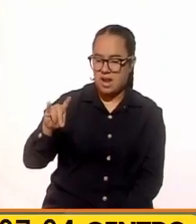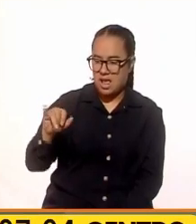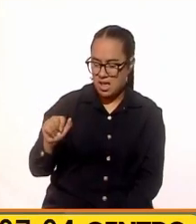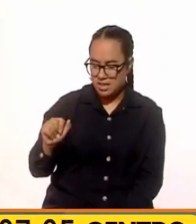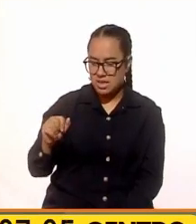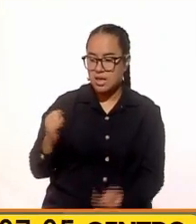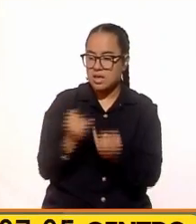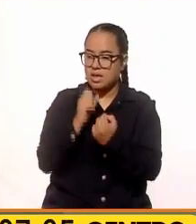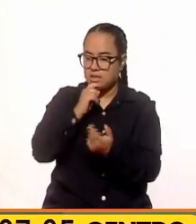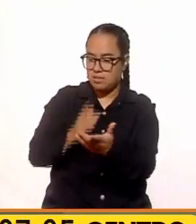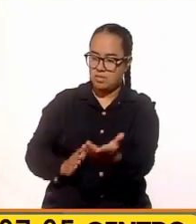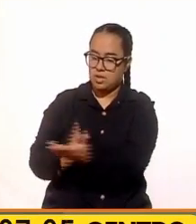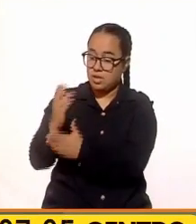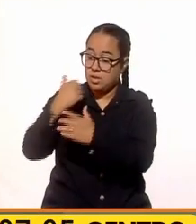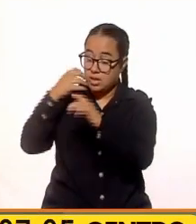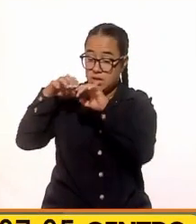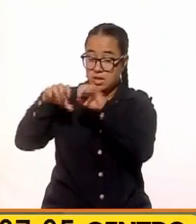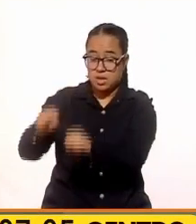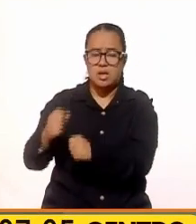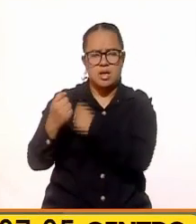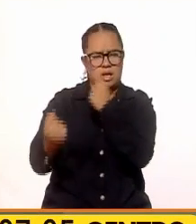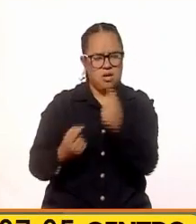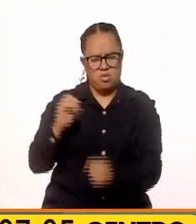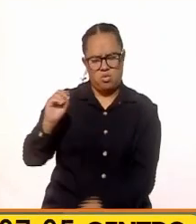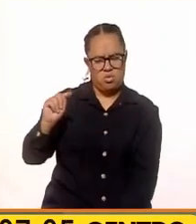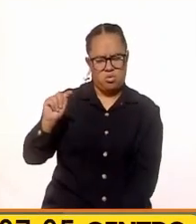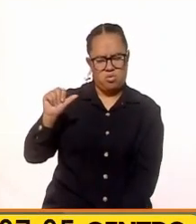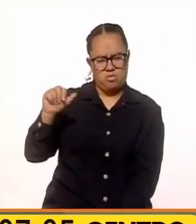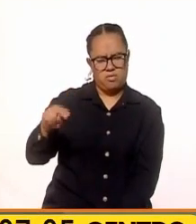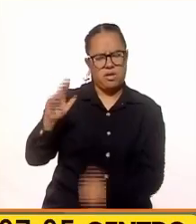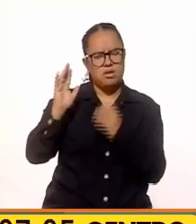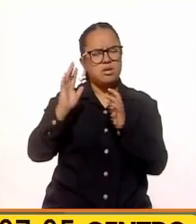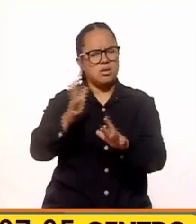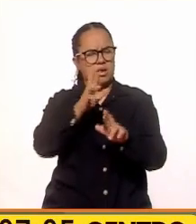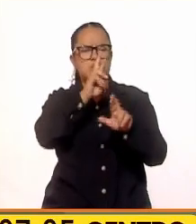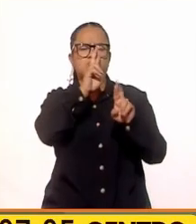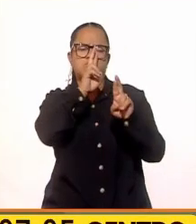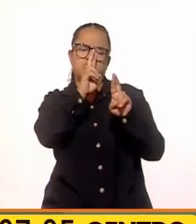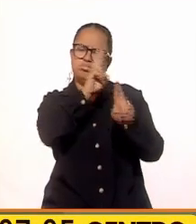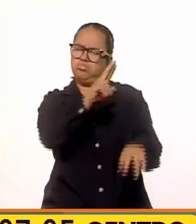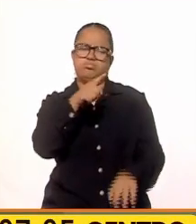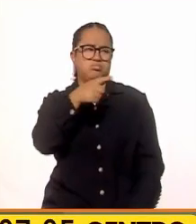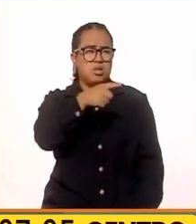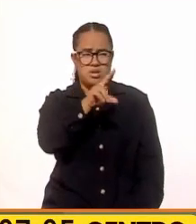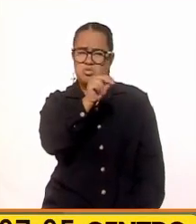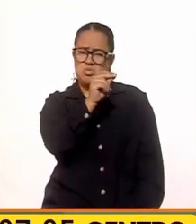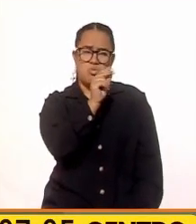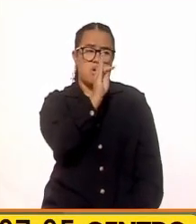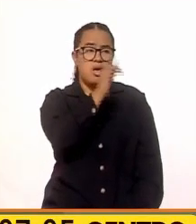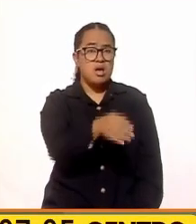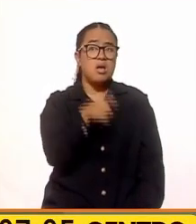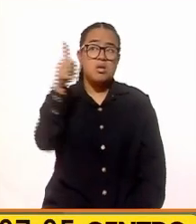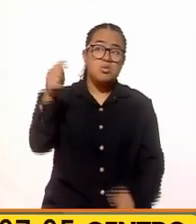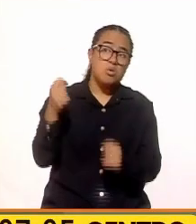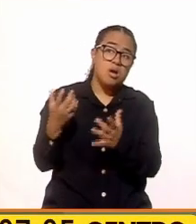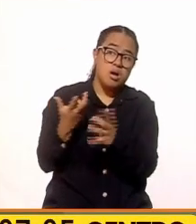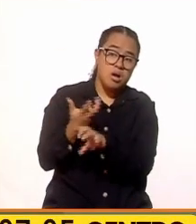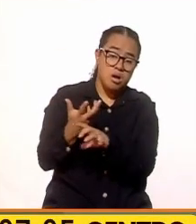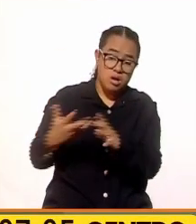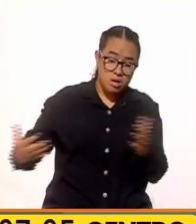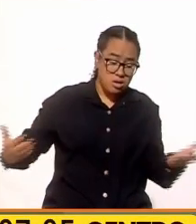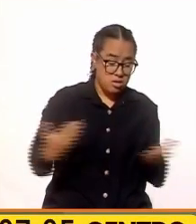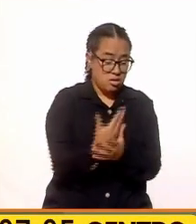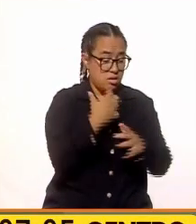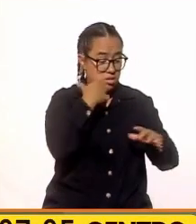de Groenlandia, donde algunos integrantes de la OTAN han respondido ya, rechazando, por supuesto,